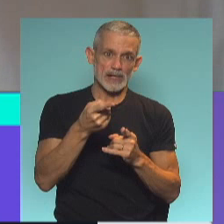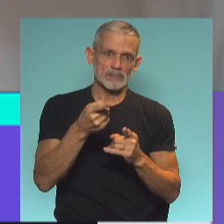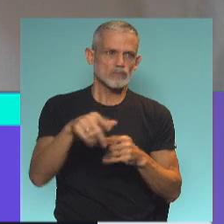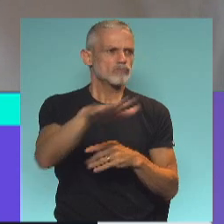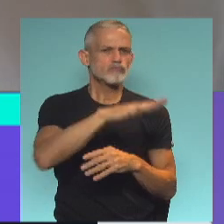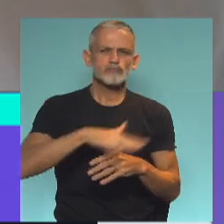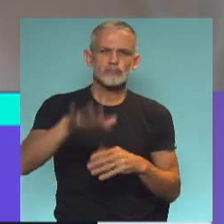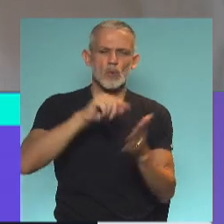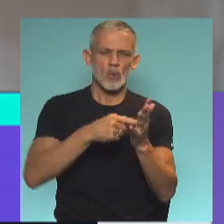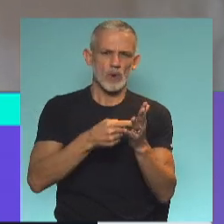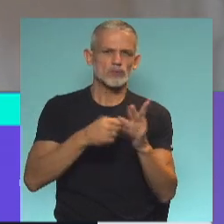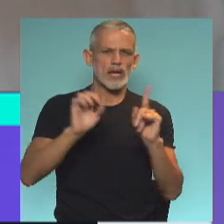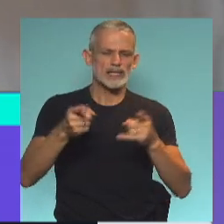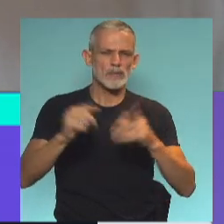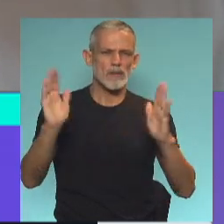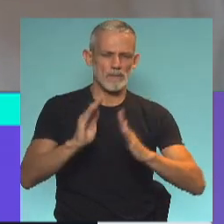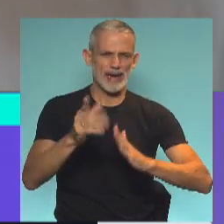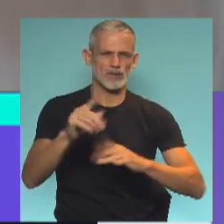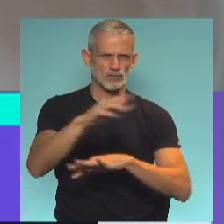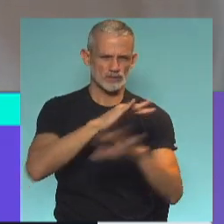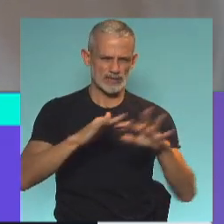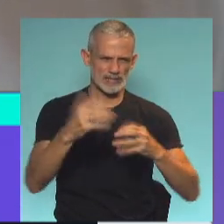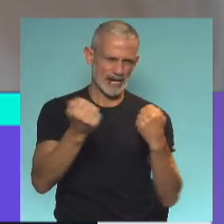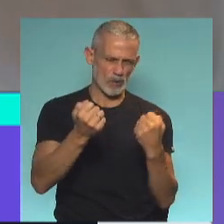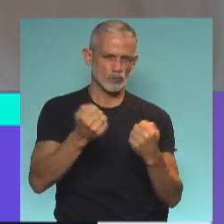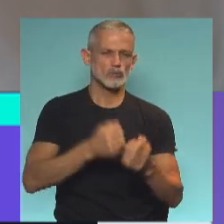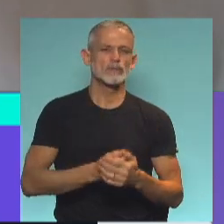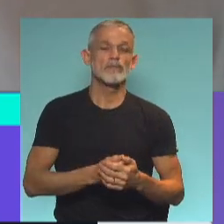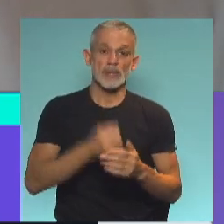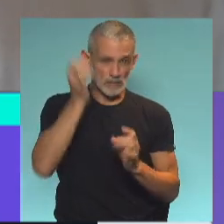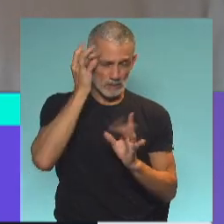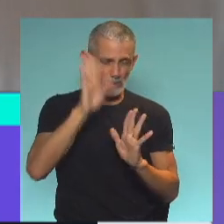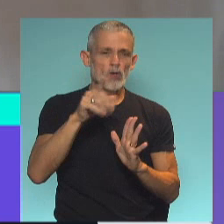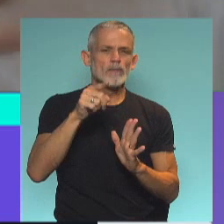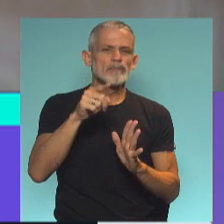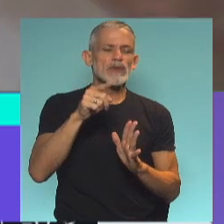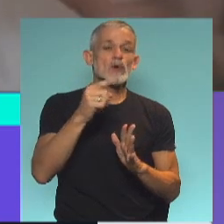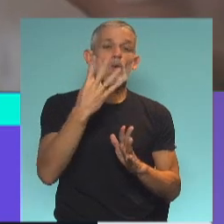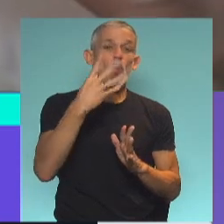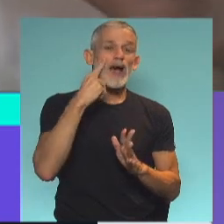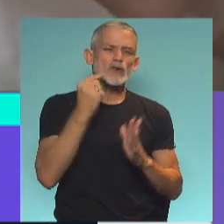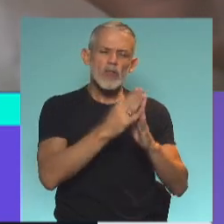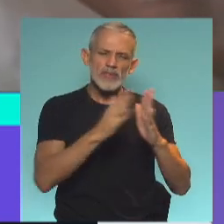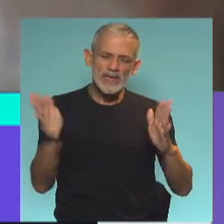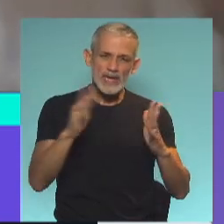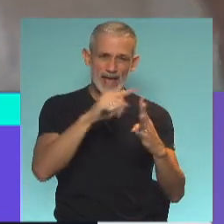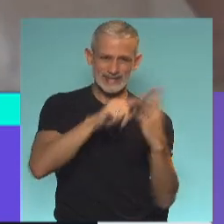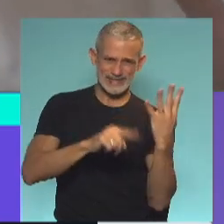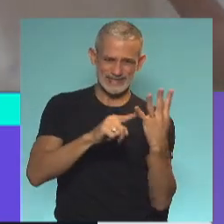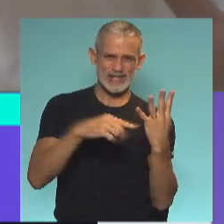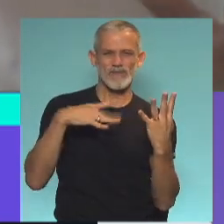de la ciudad de Buenos Aires. Doctor, a propósito... Y con esto, 4 días de